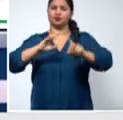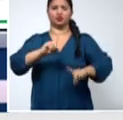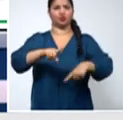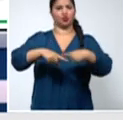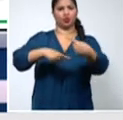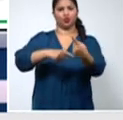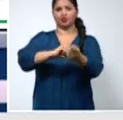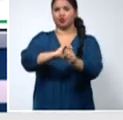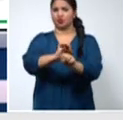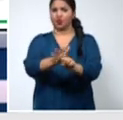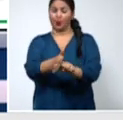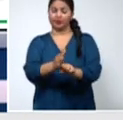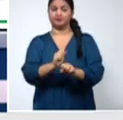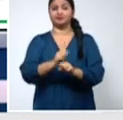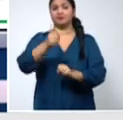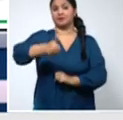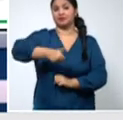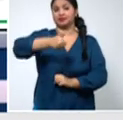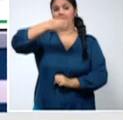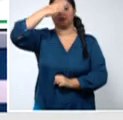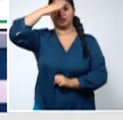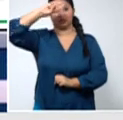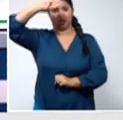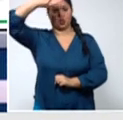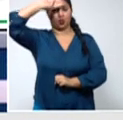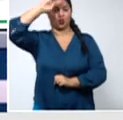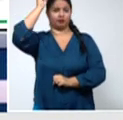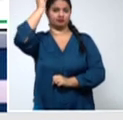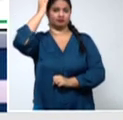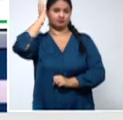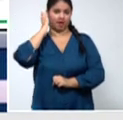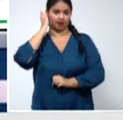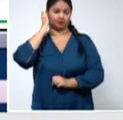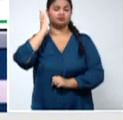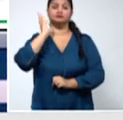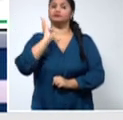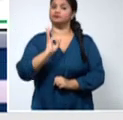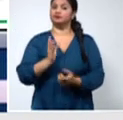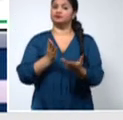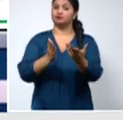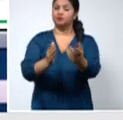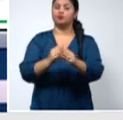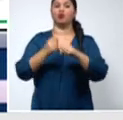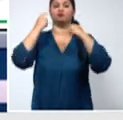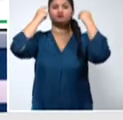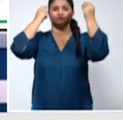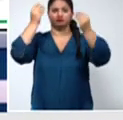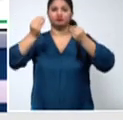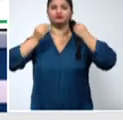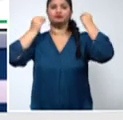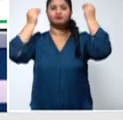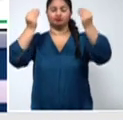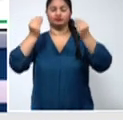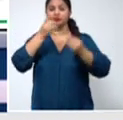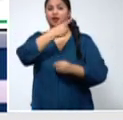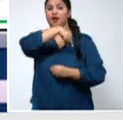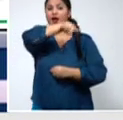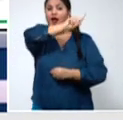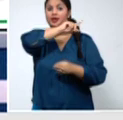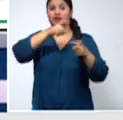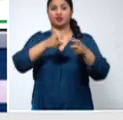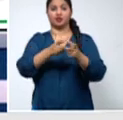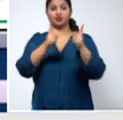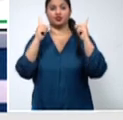nuestro país, de la República de Cuba, el compañero Miguel Díaz-Canel Bermúdez, reflexionó ayer que nos vamos acercando más